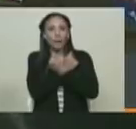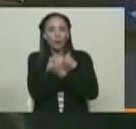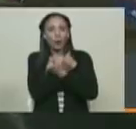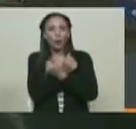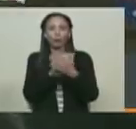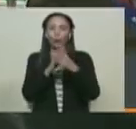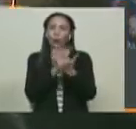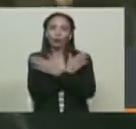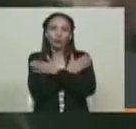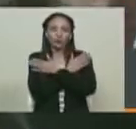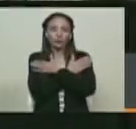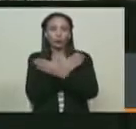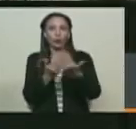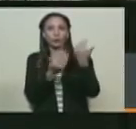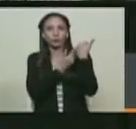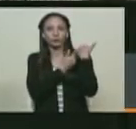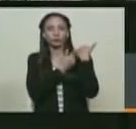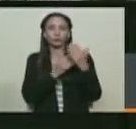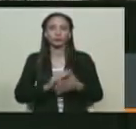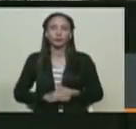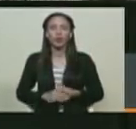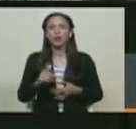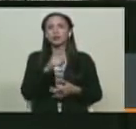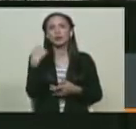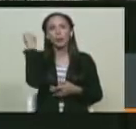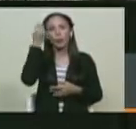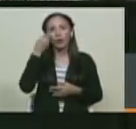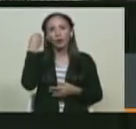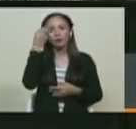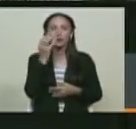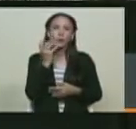y mi compromiso. Si uno se pone a pensar